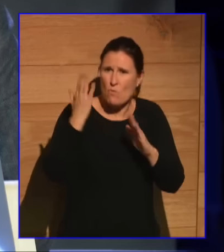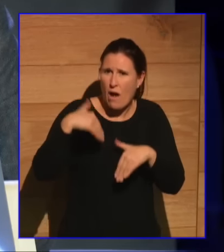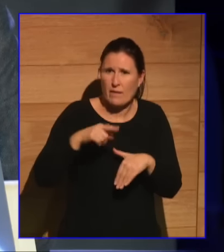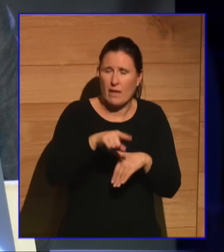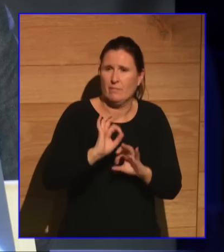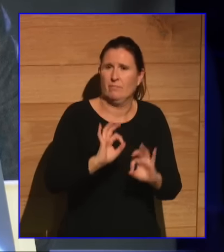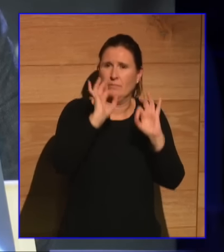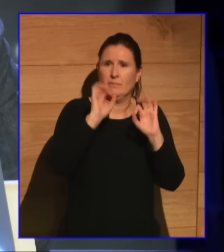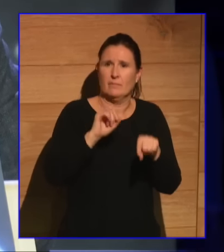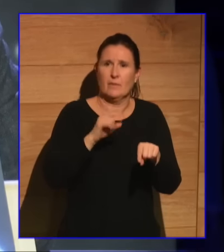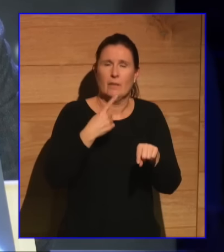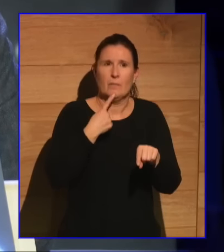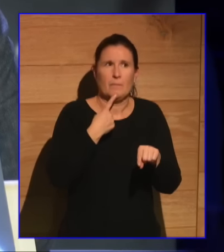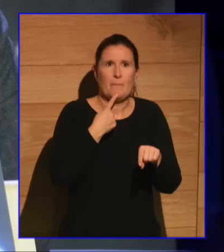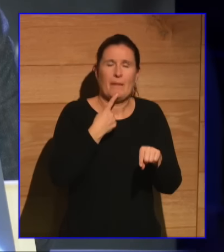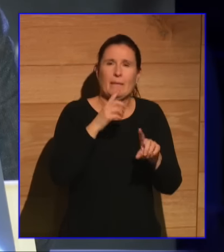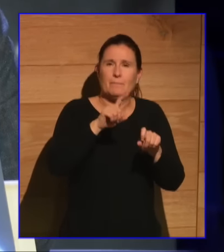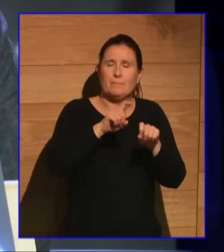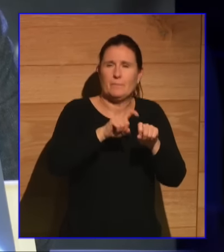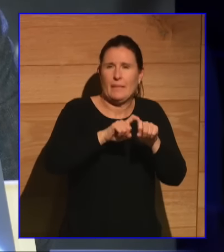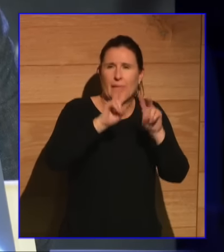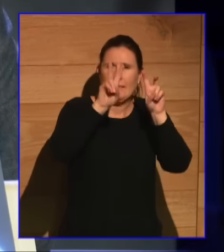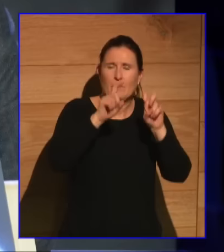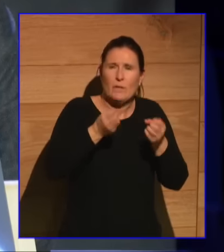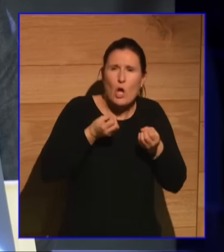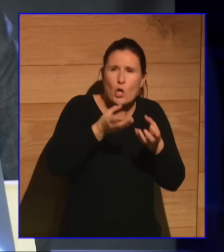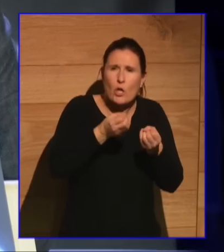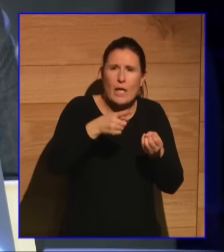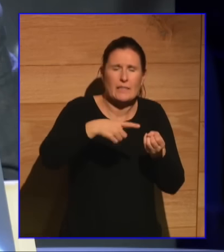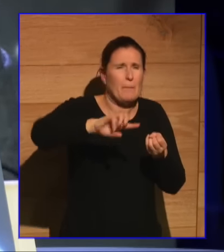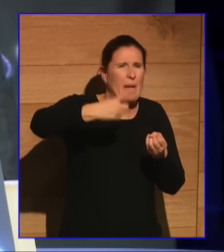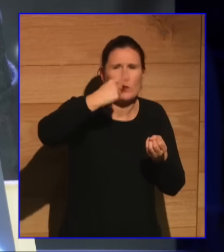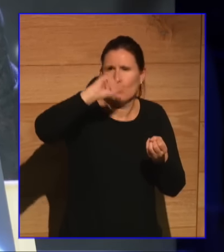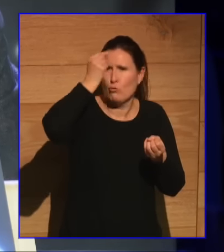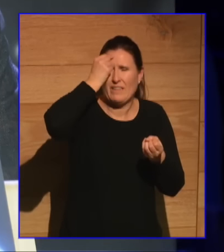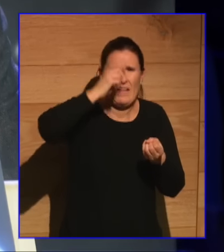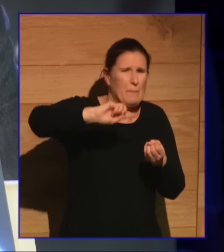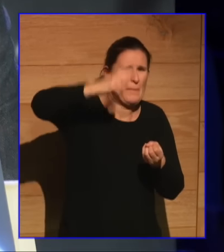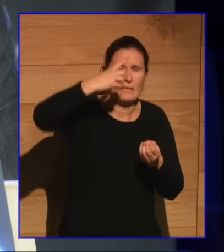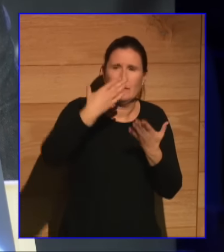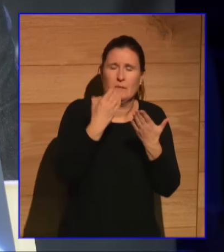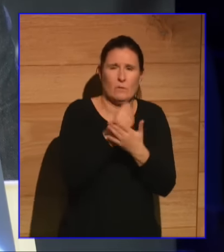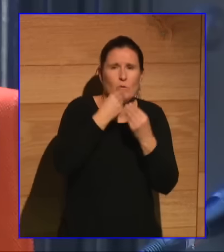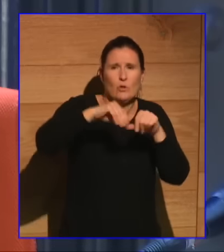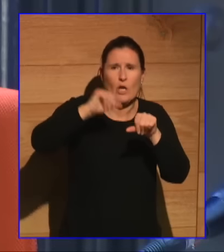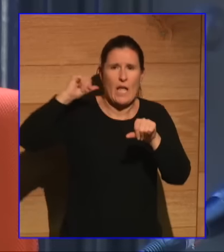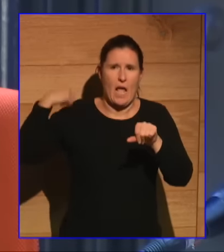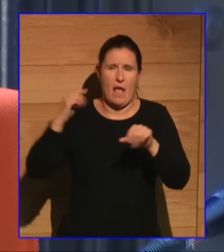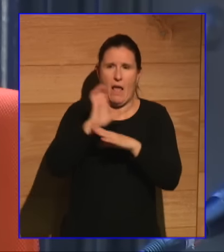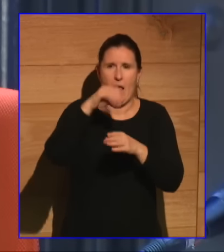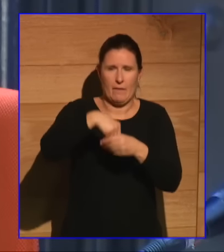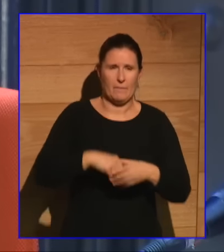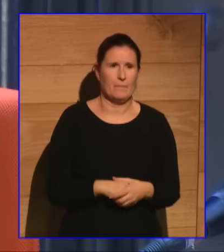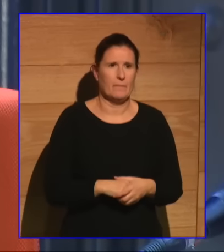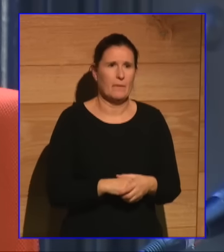términos puramente narradores, en el más superdotado de la historia. Y lo que le pasa a Spielberg es que es mucho